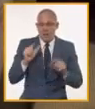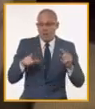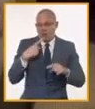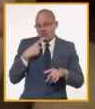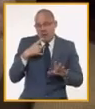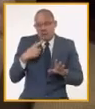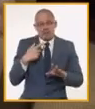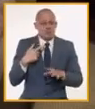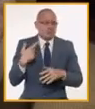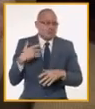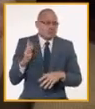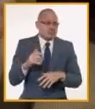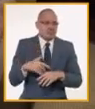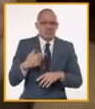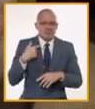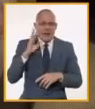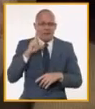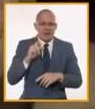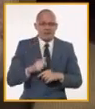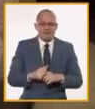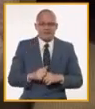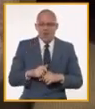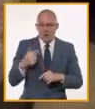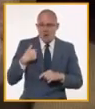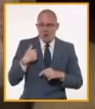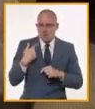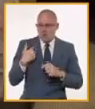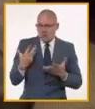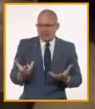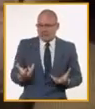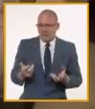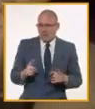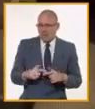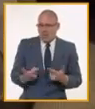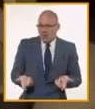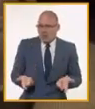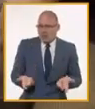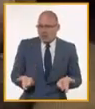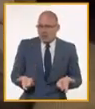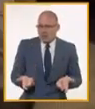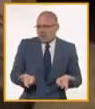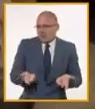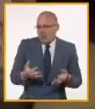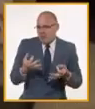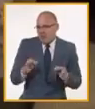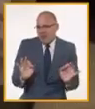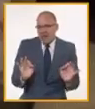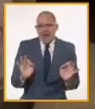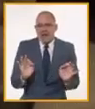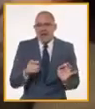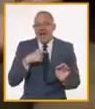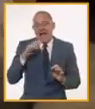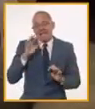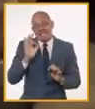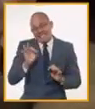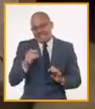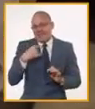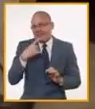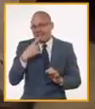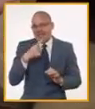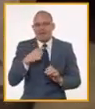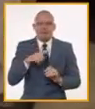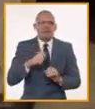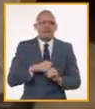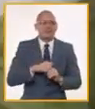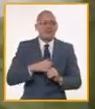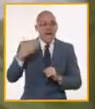discutimos. Como le digo, bueno, vamos a discutirlo, ¿en qué? Porque yo siempre he sido tratado de eso que se habla tanto de la reserva, pero Raúl machacaba